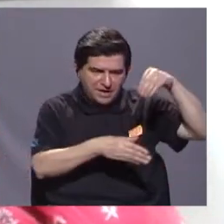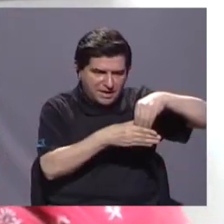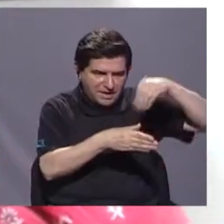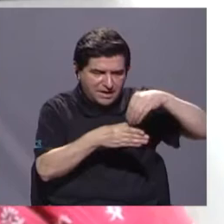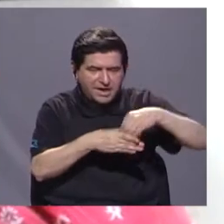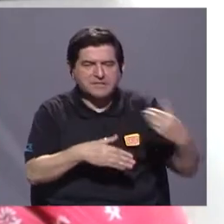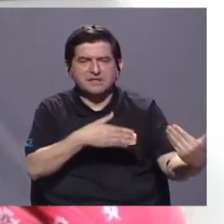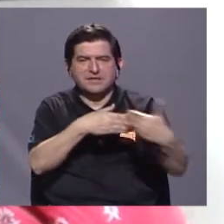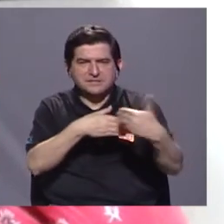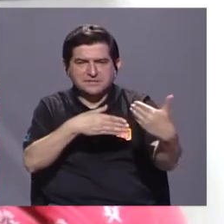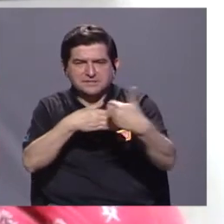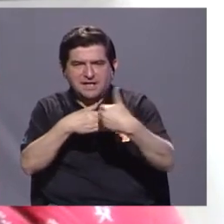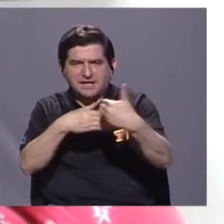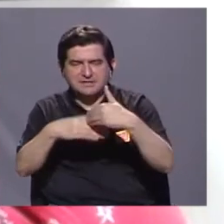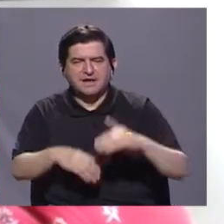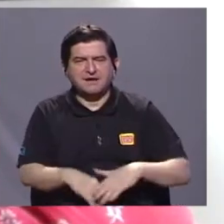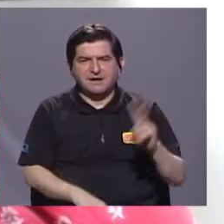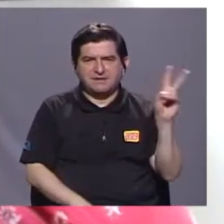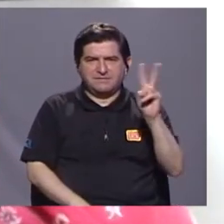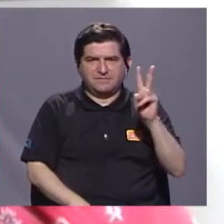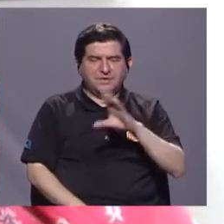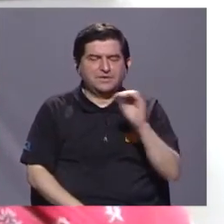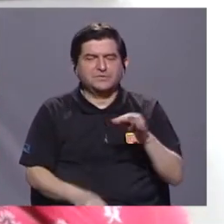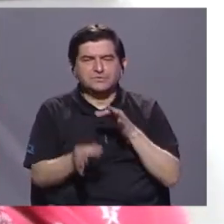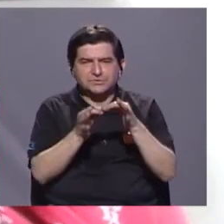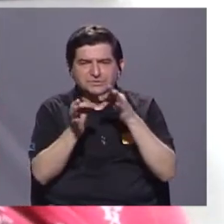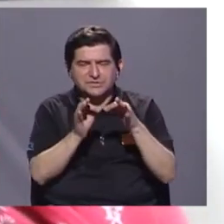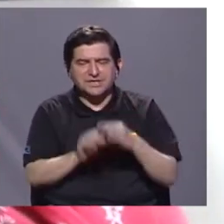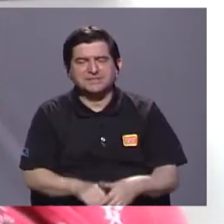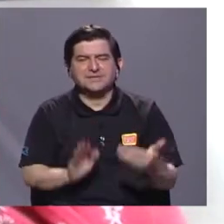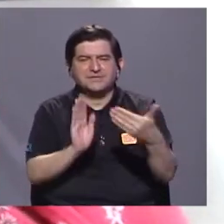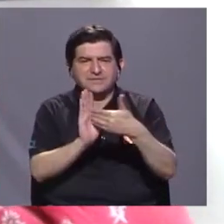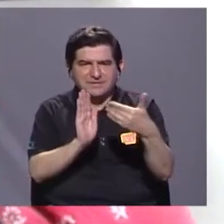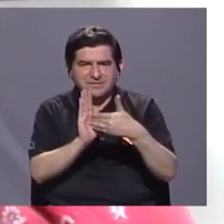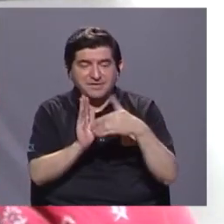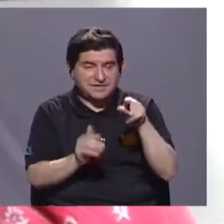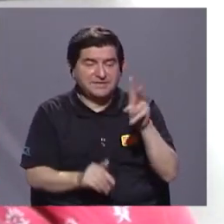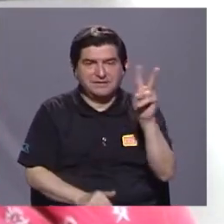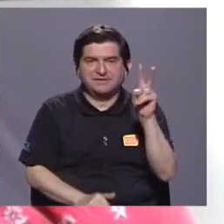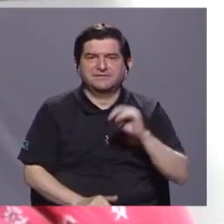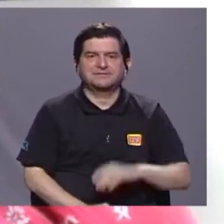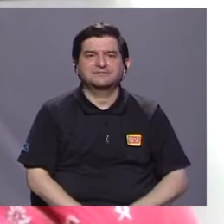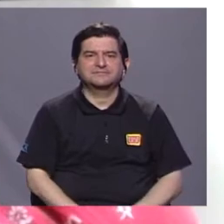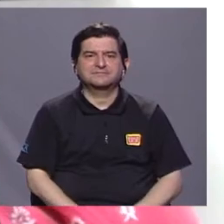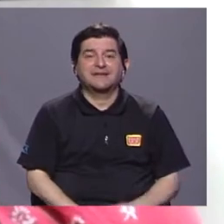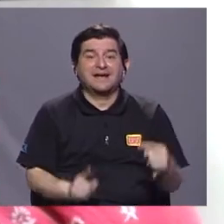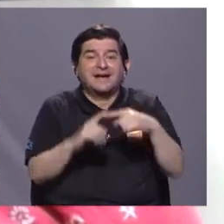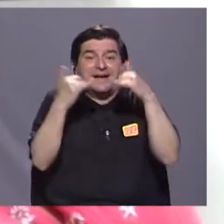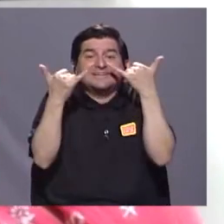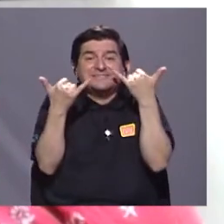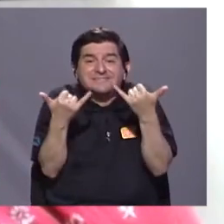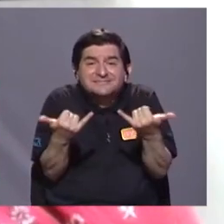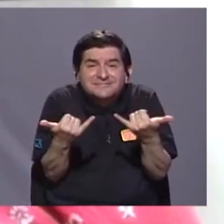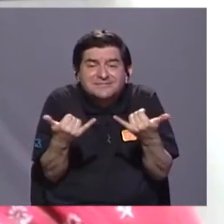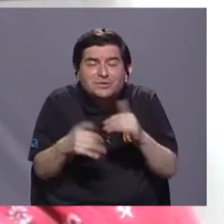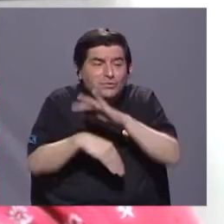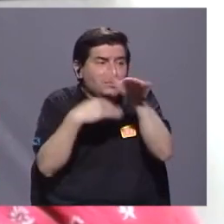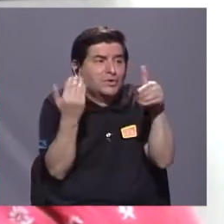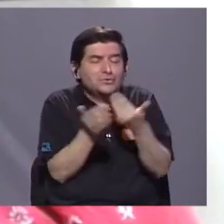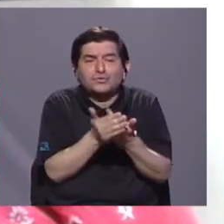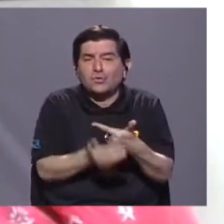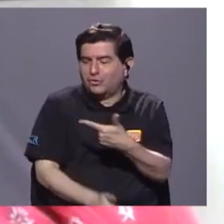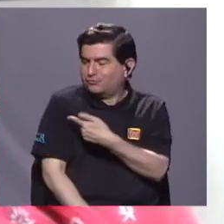atacan a los diferentes virus ya las diferentes células infectadas por los virus entonces hasta ahora todas las